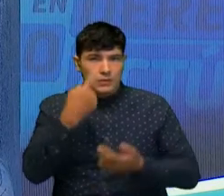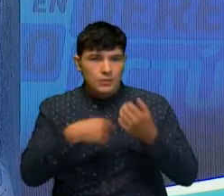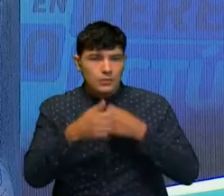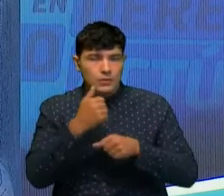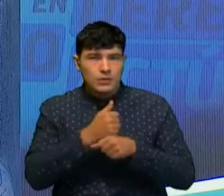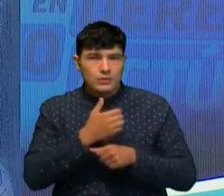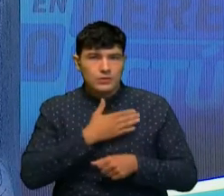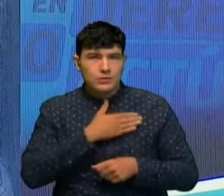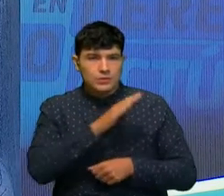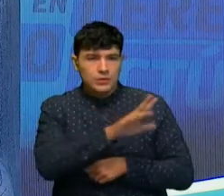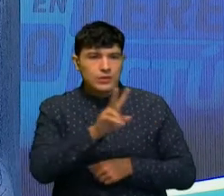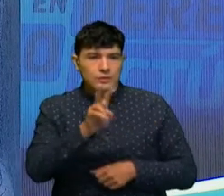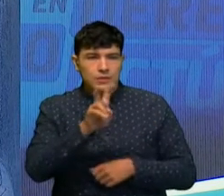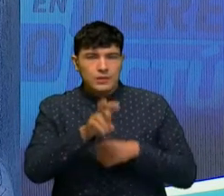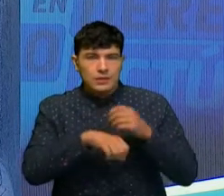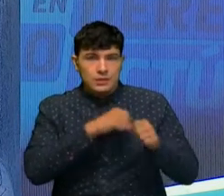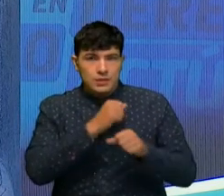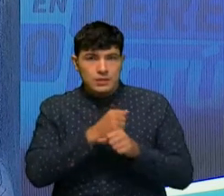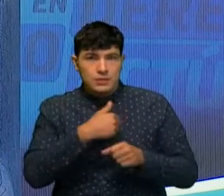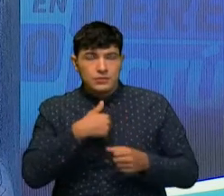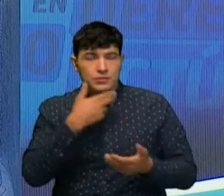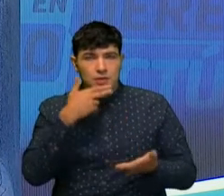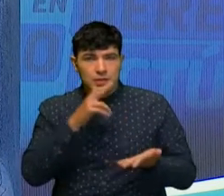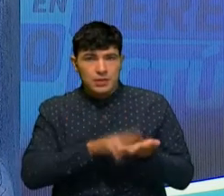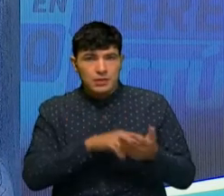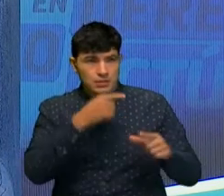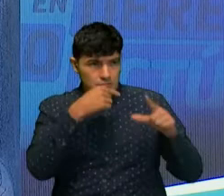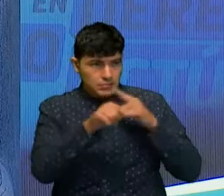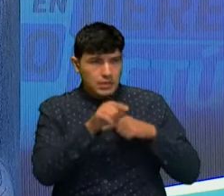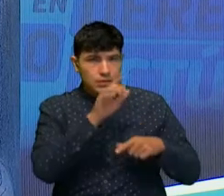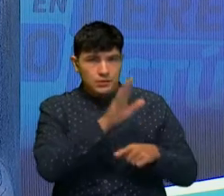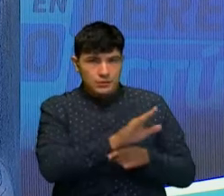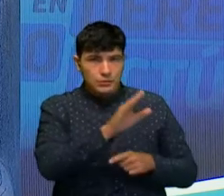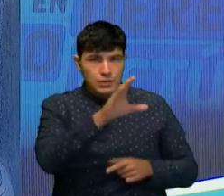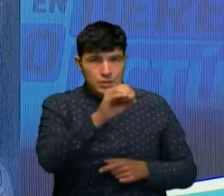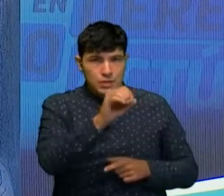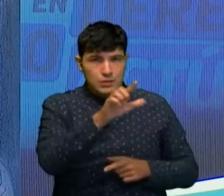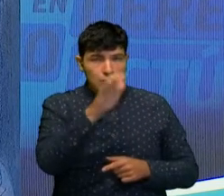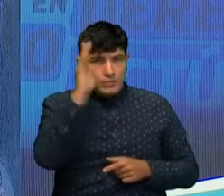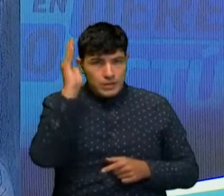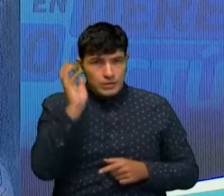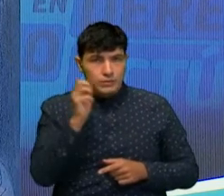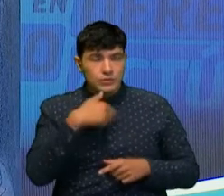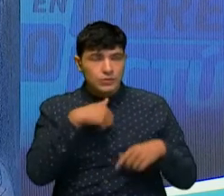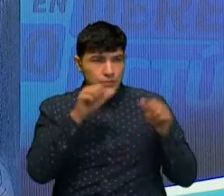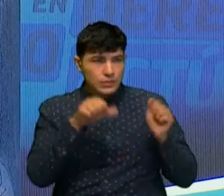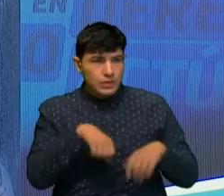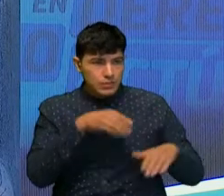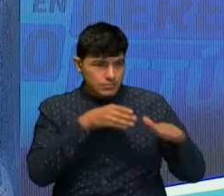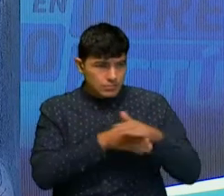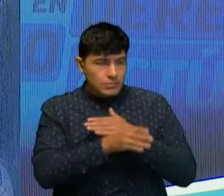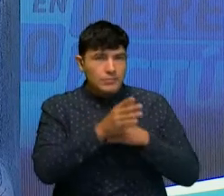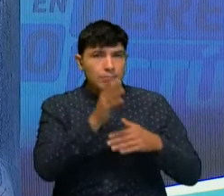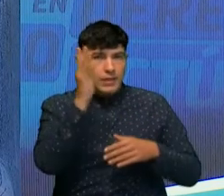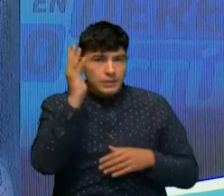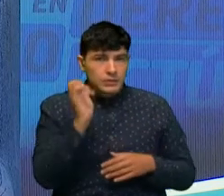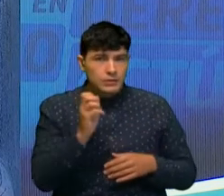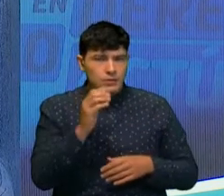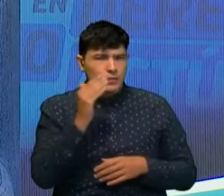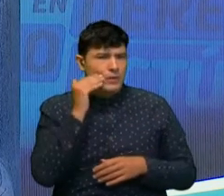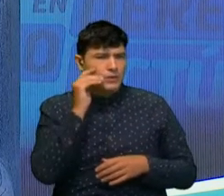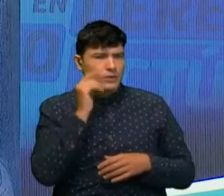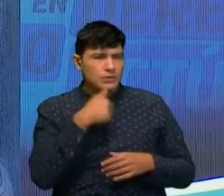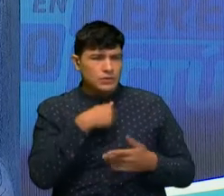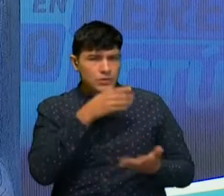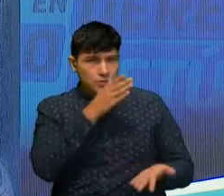los 57, pues yo pasé unos documentos a Colpensiones para tener acceso a la pensión. Cuando